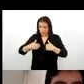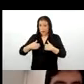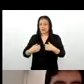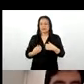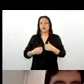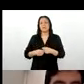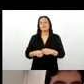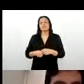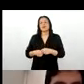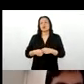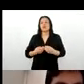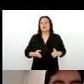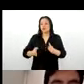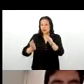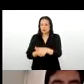los caimanes,